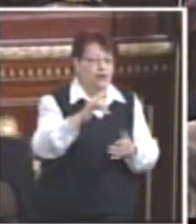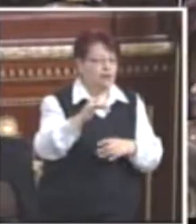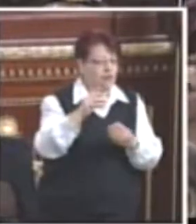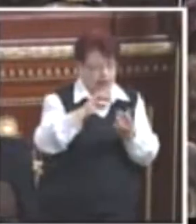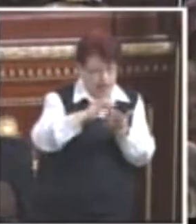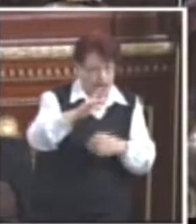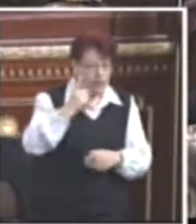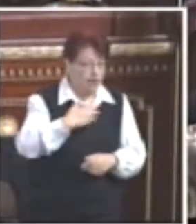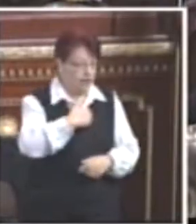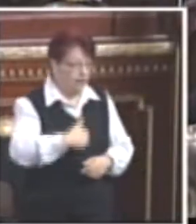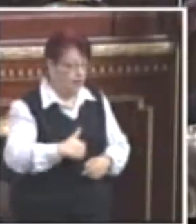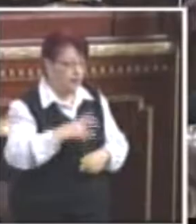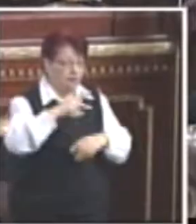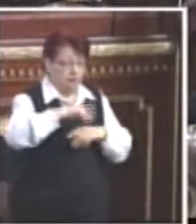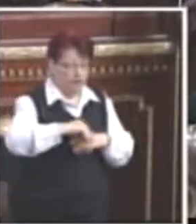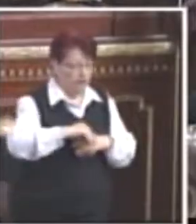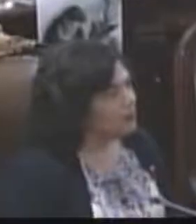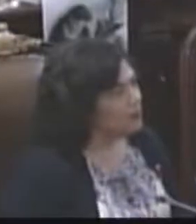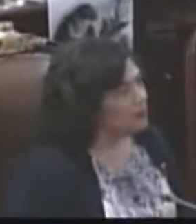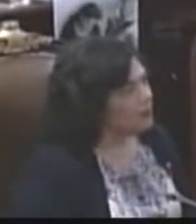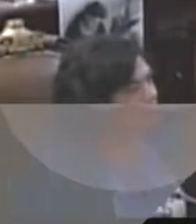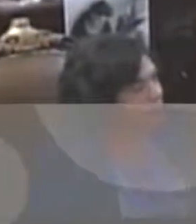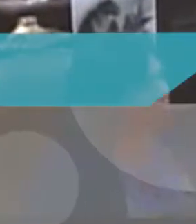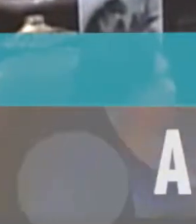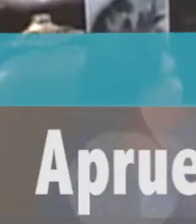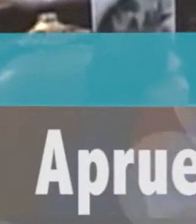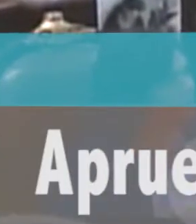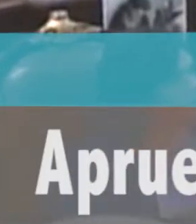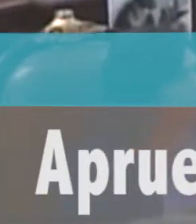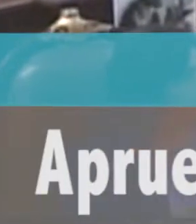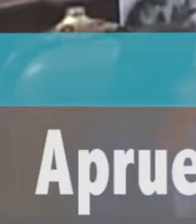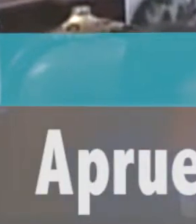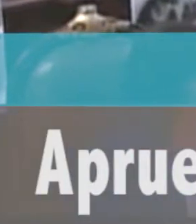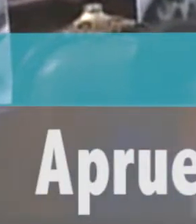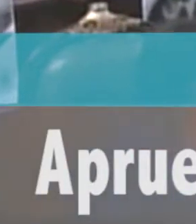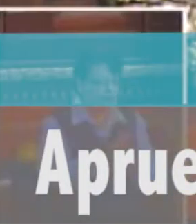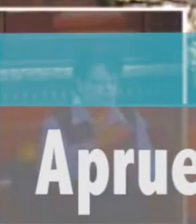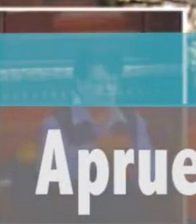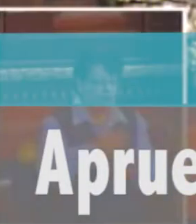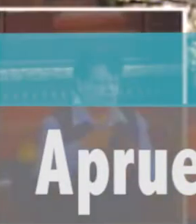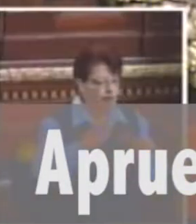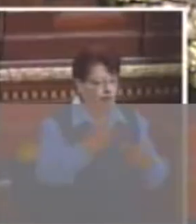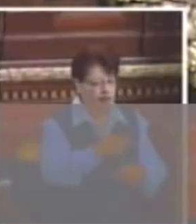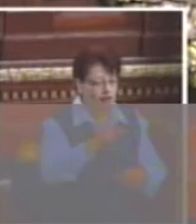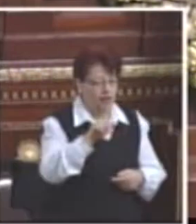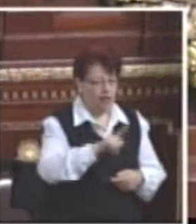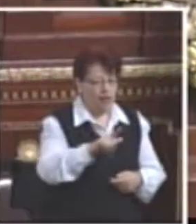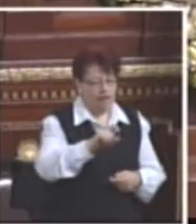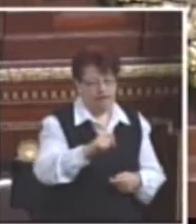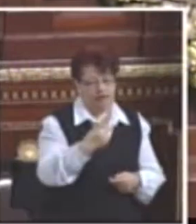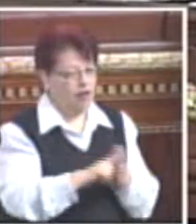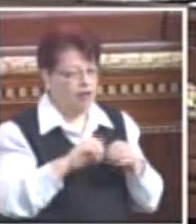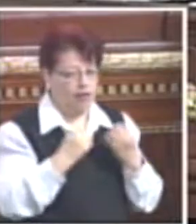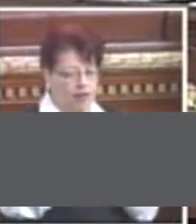A partir del lunes 22 de octubre y hasta el viernes 9 de noviembre de 2018, los titulares de las dependencias del gobierno de la Ciudad de